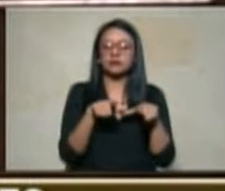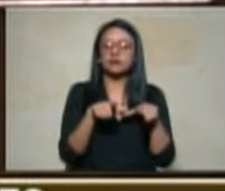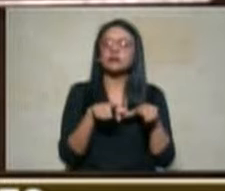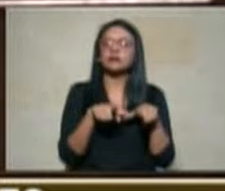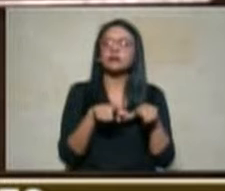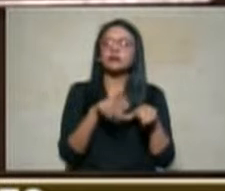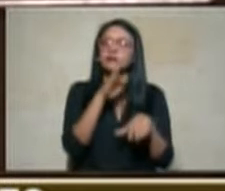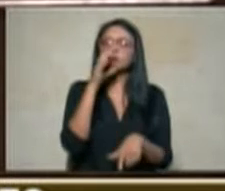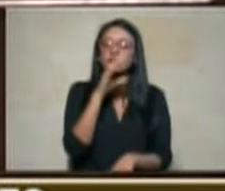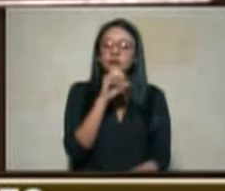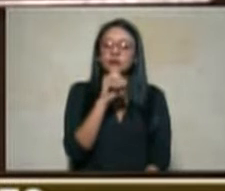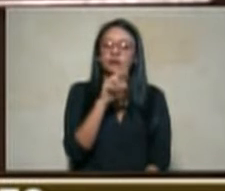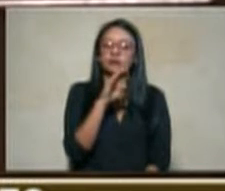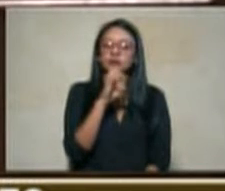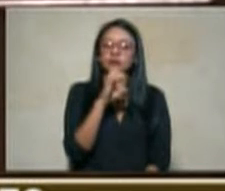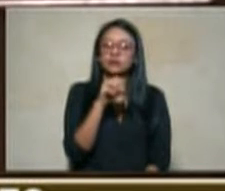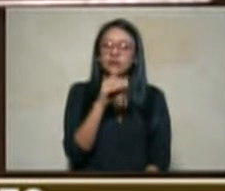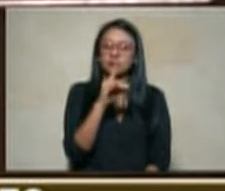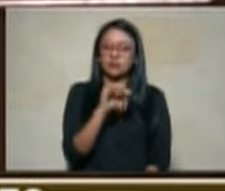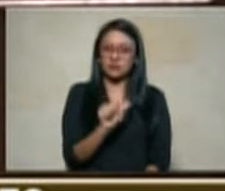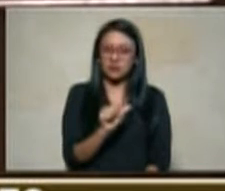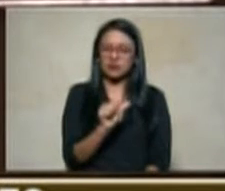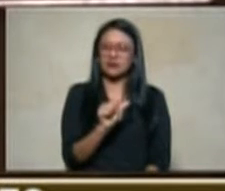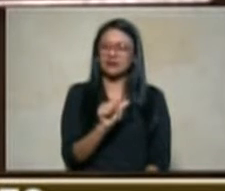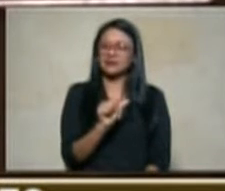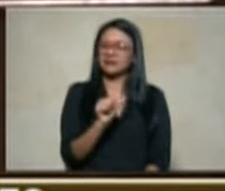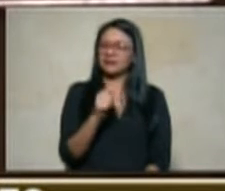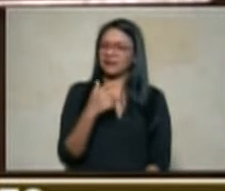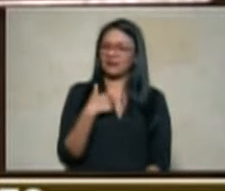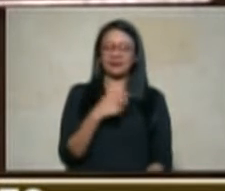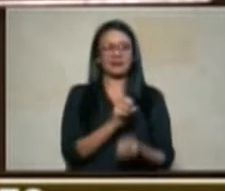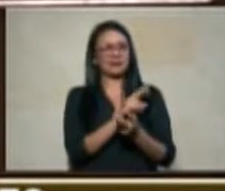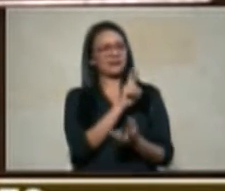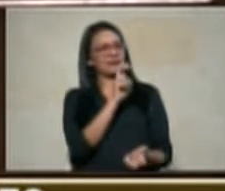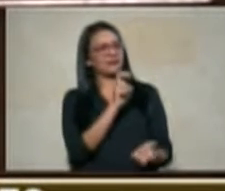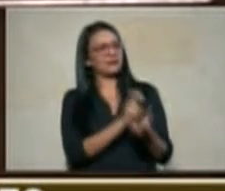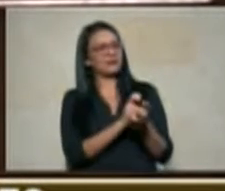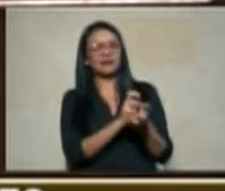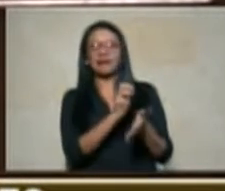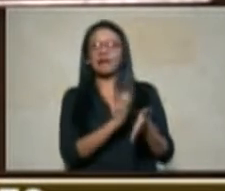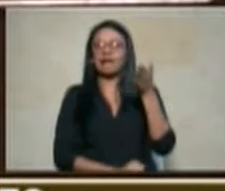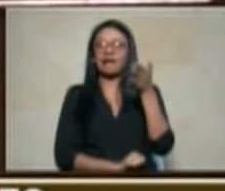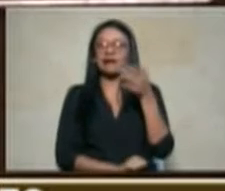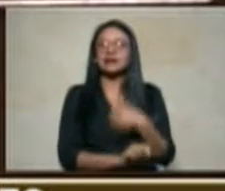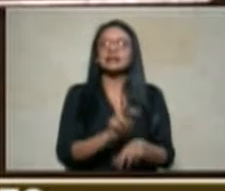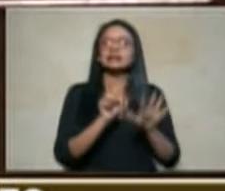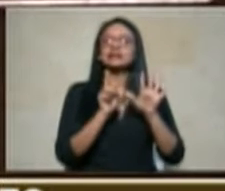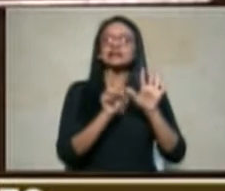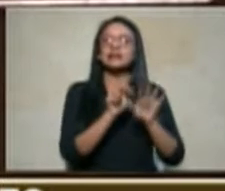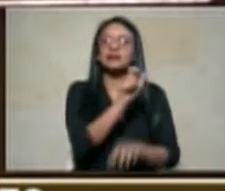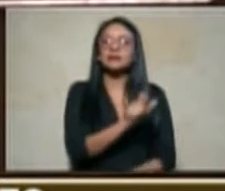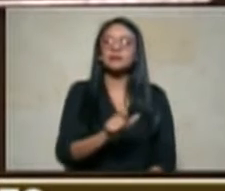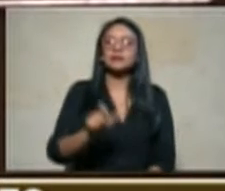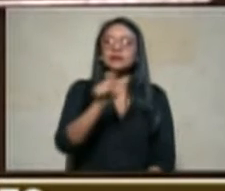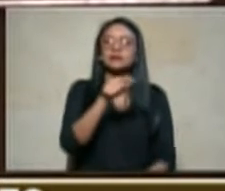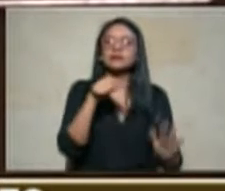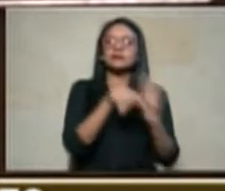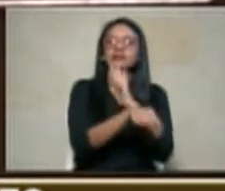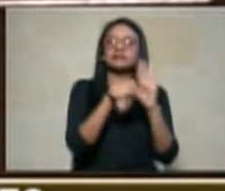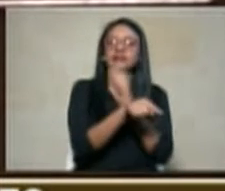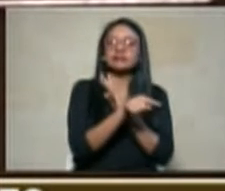Concordia. Me impresiona cómo omiten el asesinato de 7 trabajadores por parte del ELN